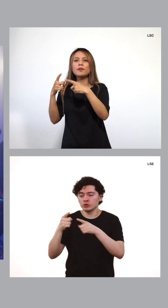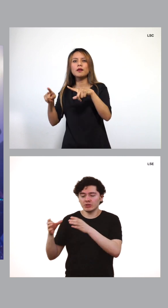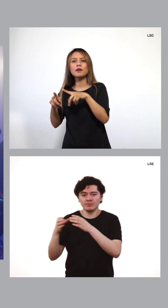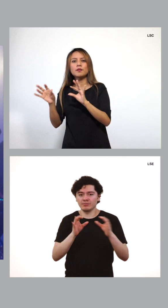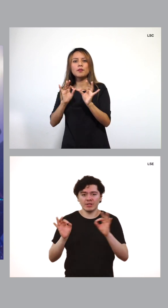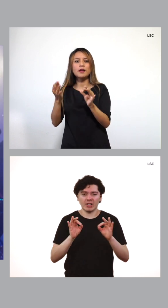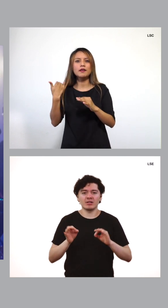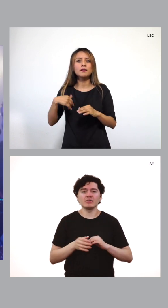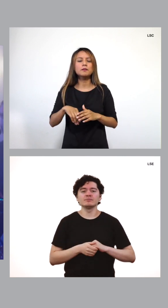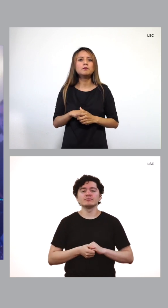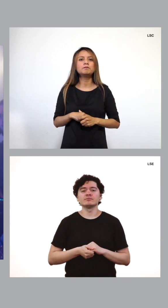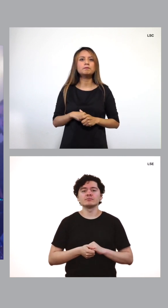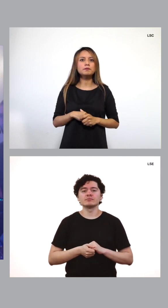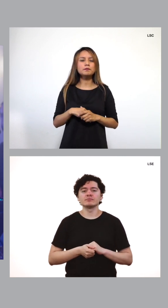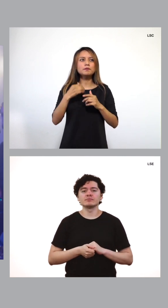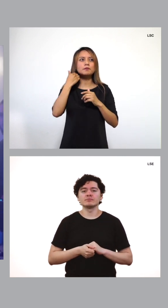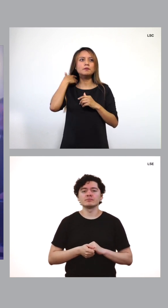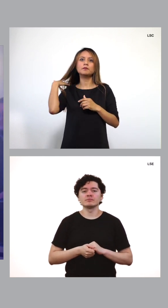este es mi tercer y último punto.